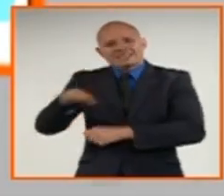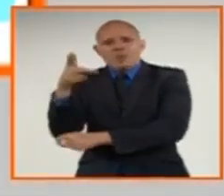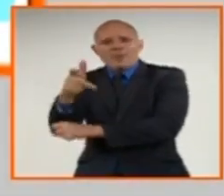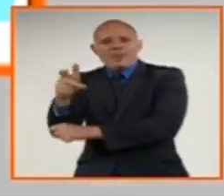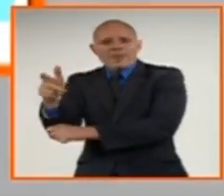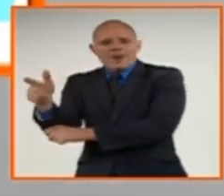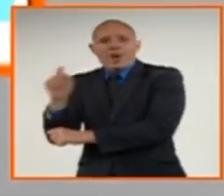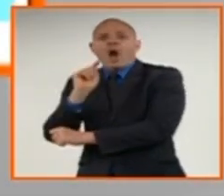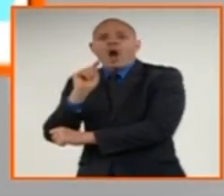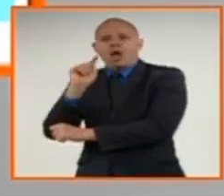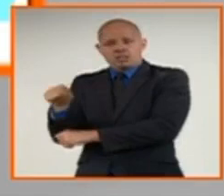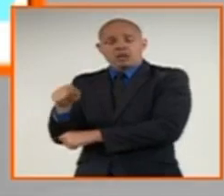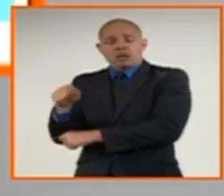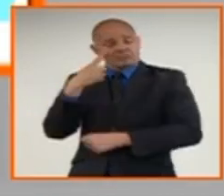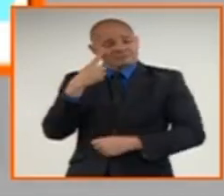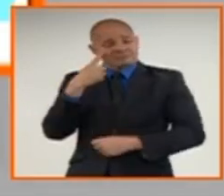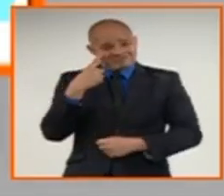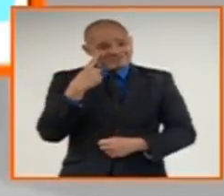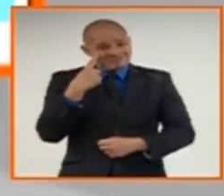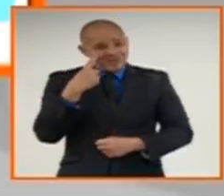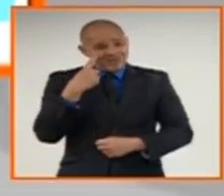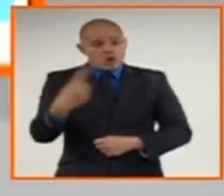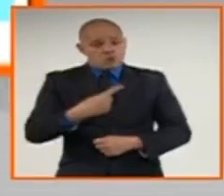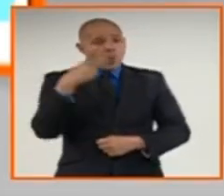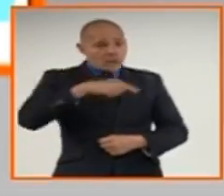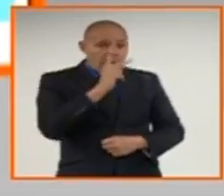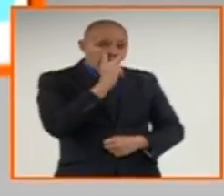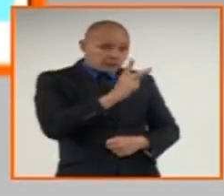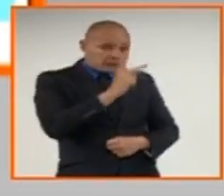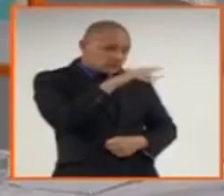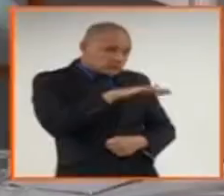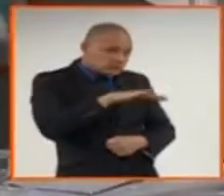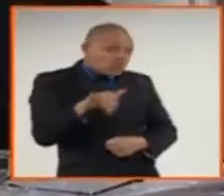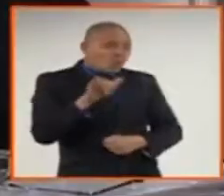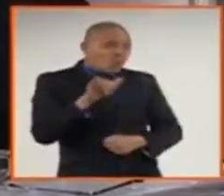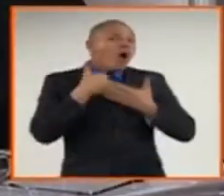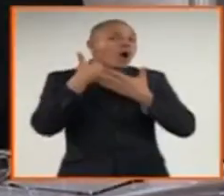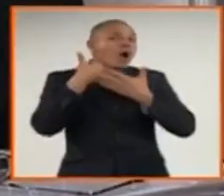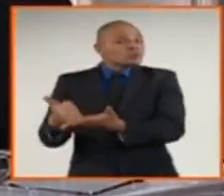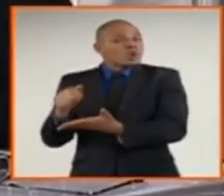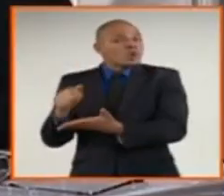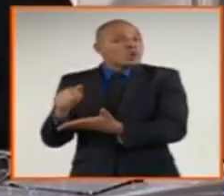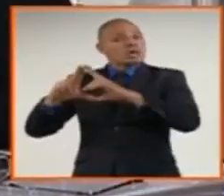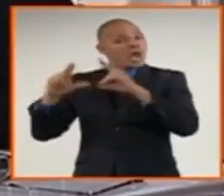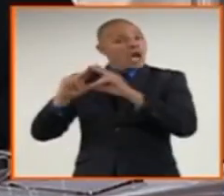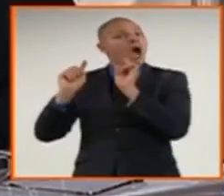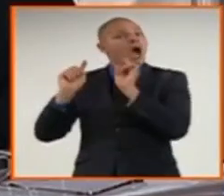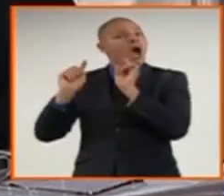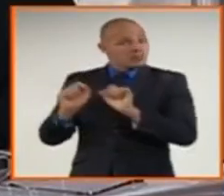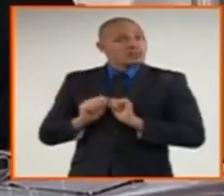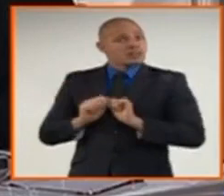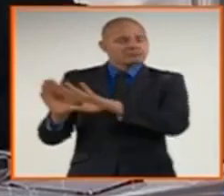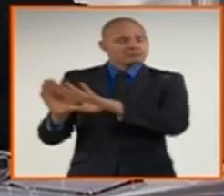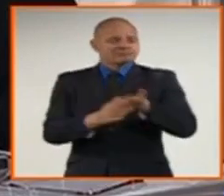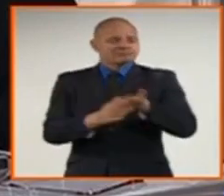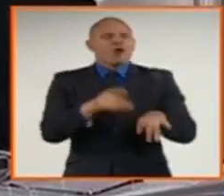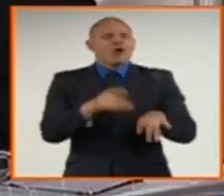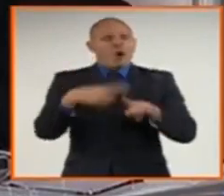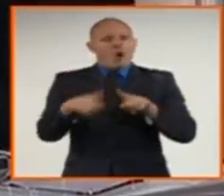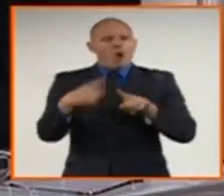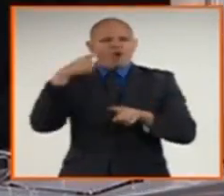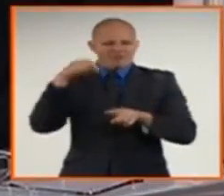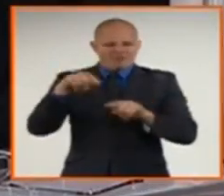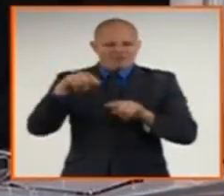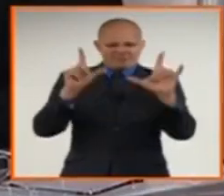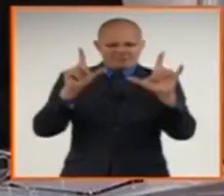en nuestro país, sino también fuera. En la siguiente lámina yo voy a ir rápido porque de esto se ha hablado, aunque no se ha